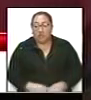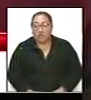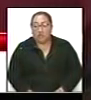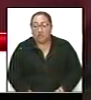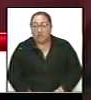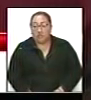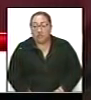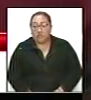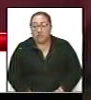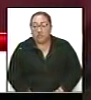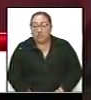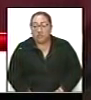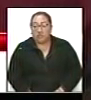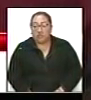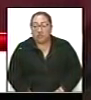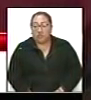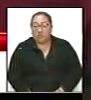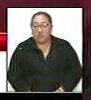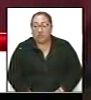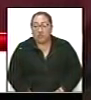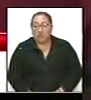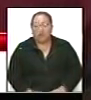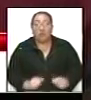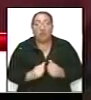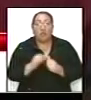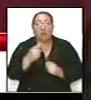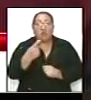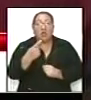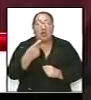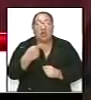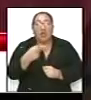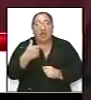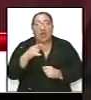ya demostramos que por gasolina 84 se le dio 1.000 galones menos,